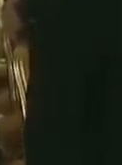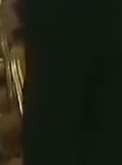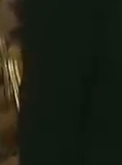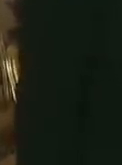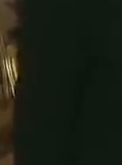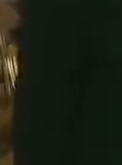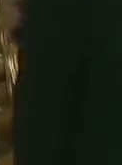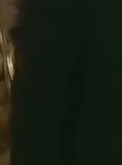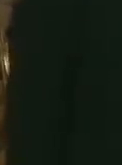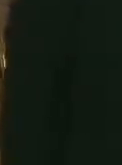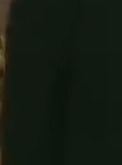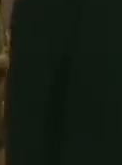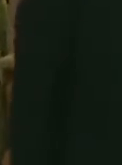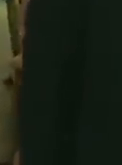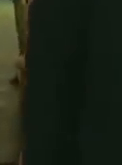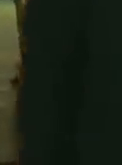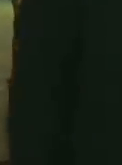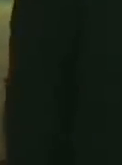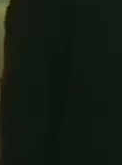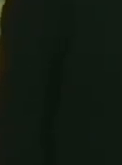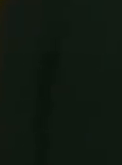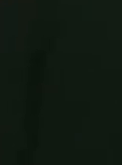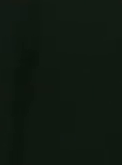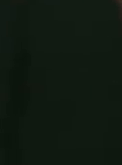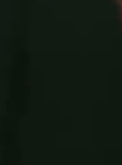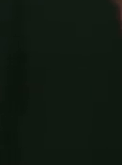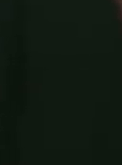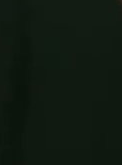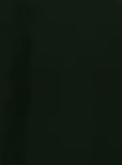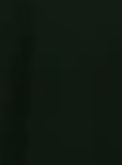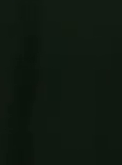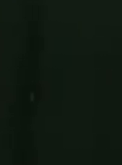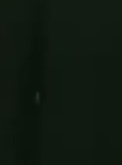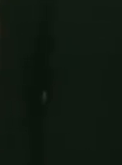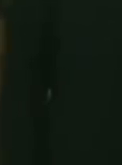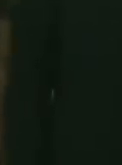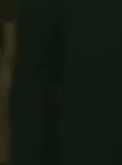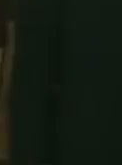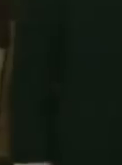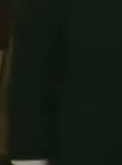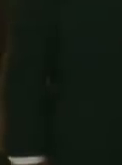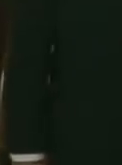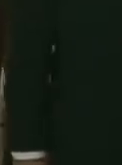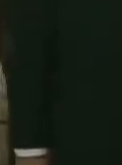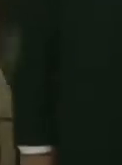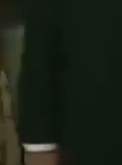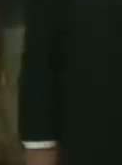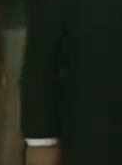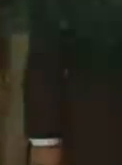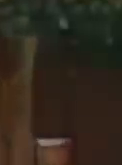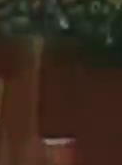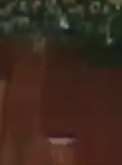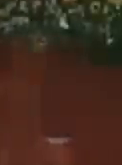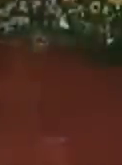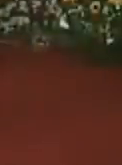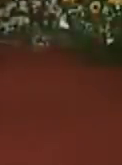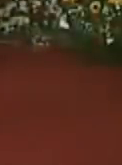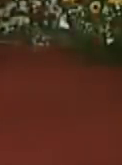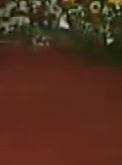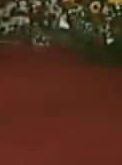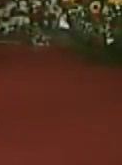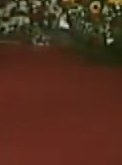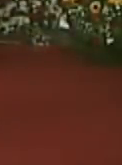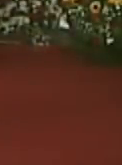seguirá vivo entre nosotros, maestro. Arle fue un revolucionario insigne, lo caracterizó el buen humor, además de su